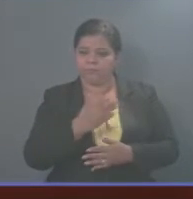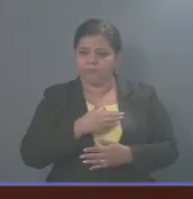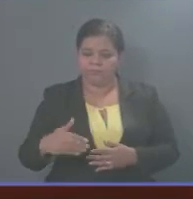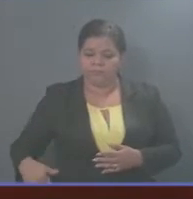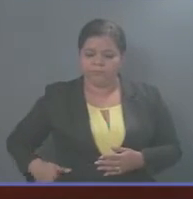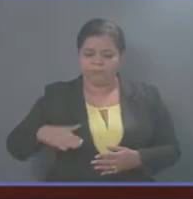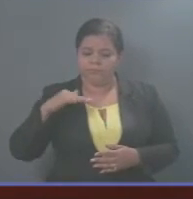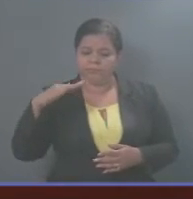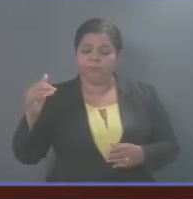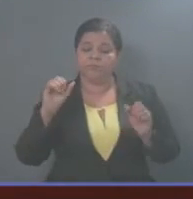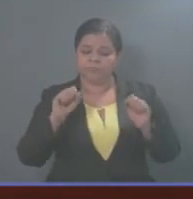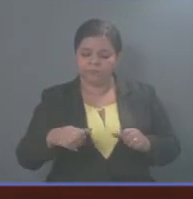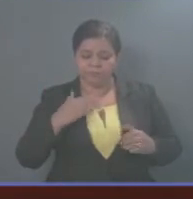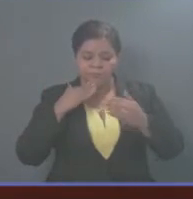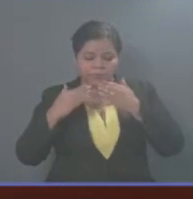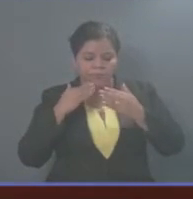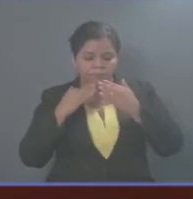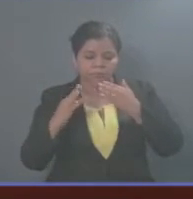República explique